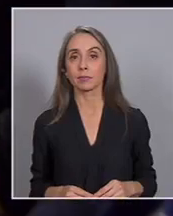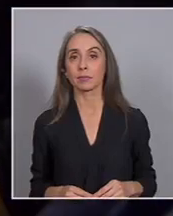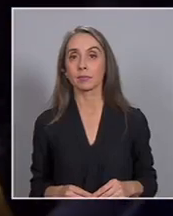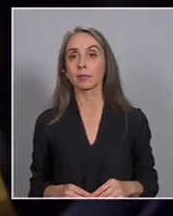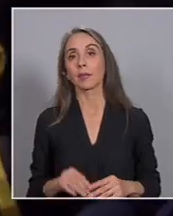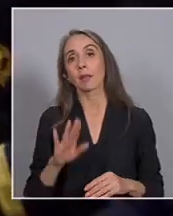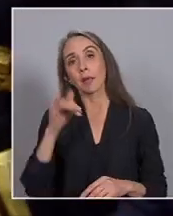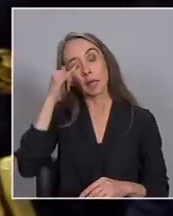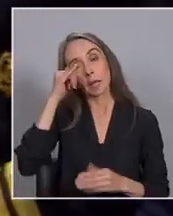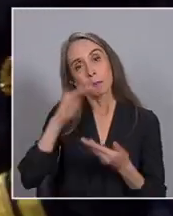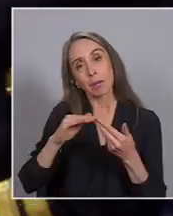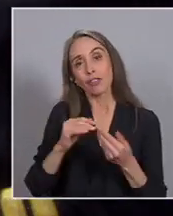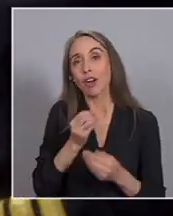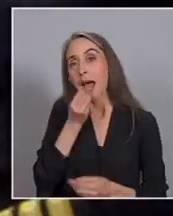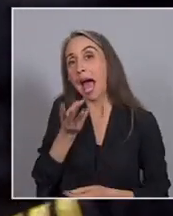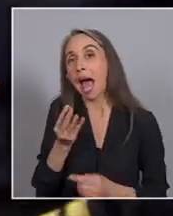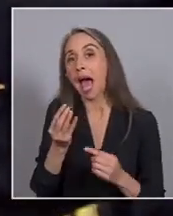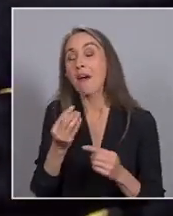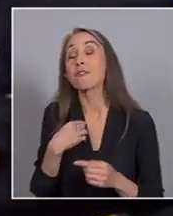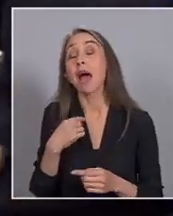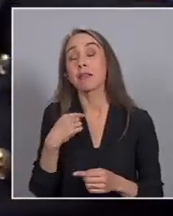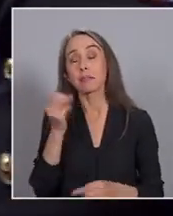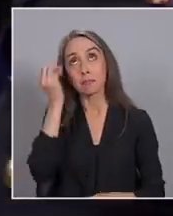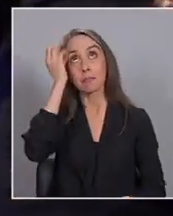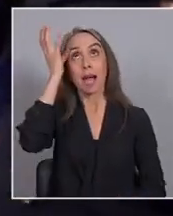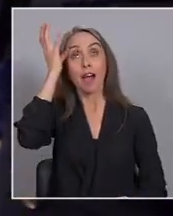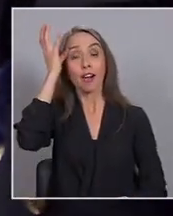Y perdón la digresión, pero esto me viene a la cabeza